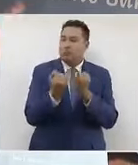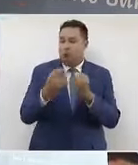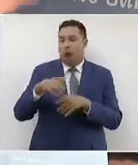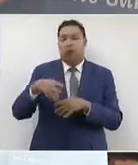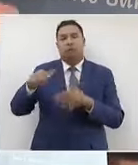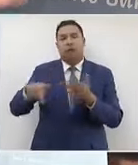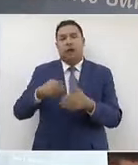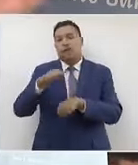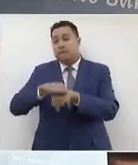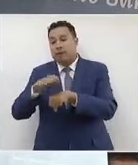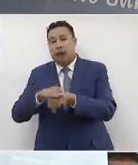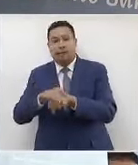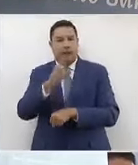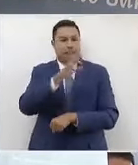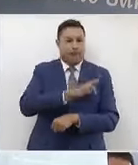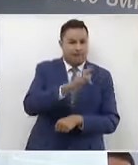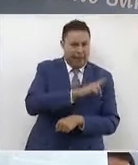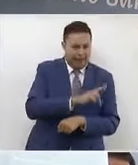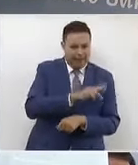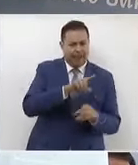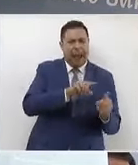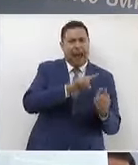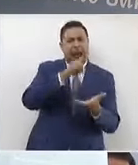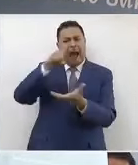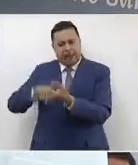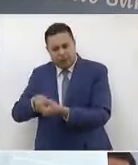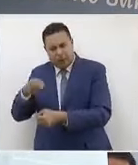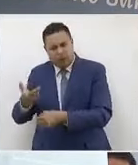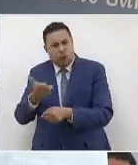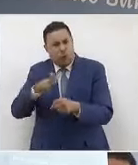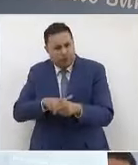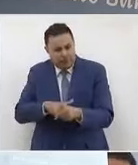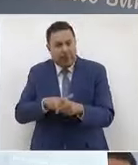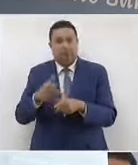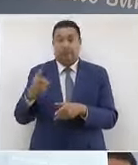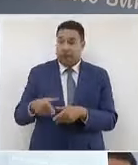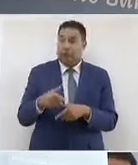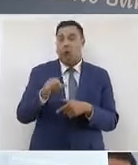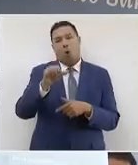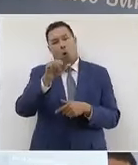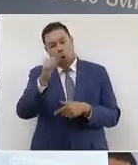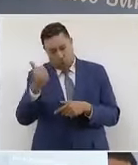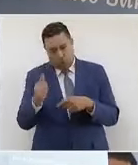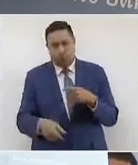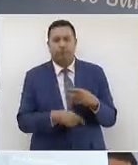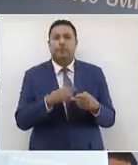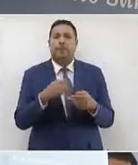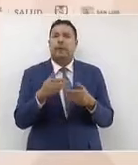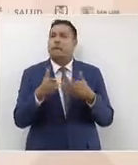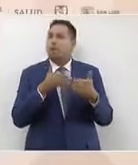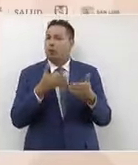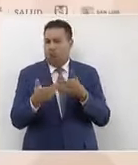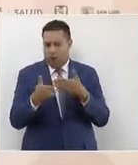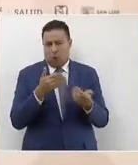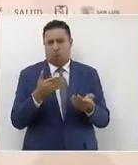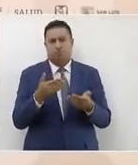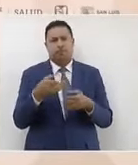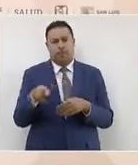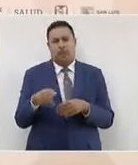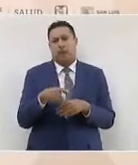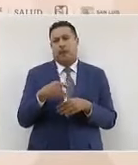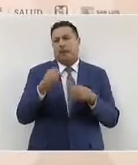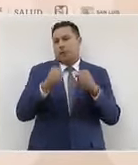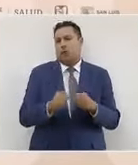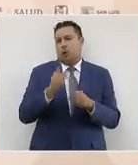médica, farmacias privadas en hospitales públicos. El otro elemento de ese modelo del Seguro Popular, de ese